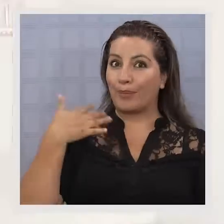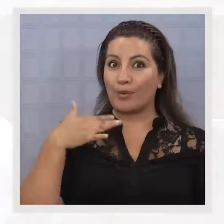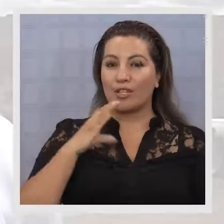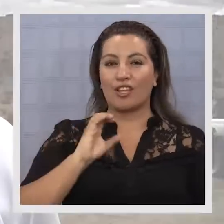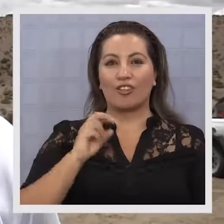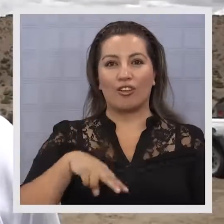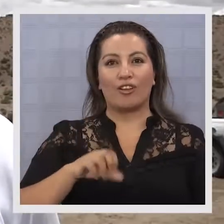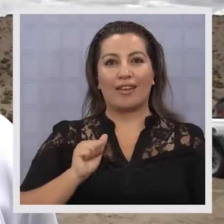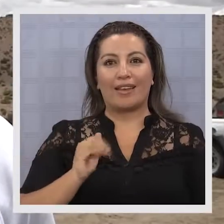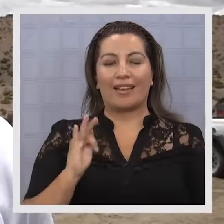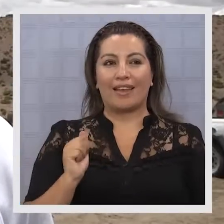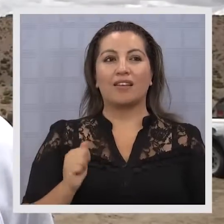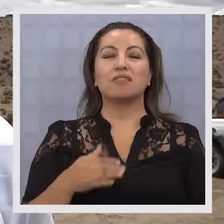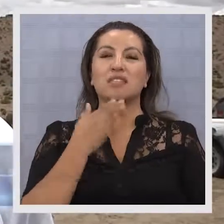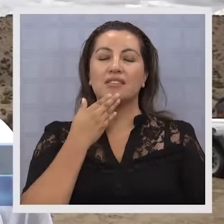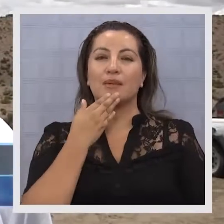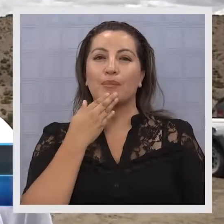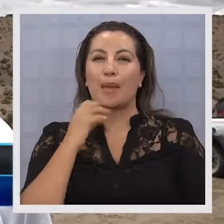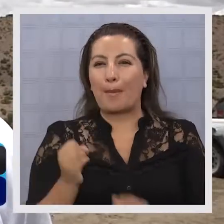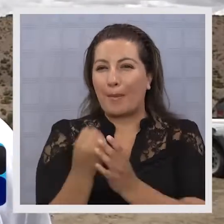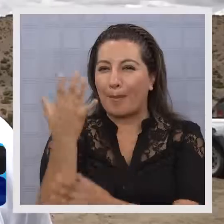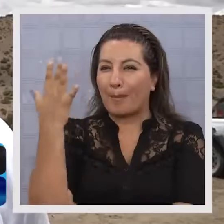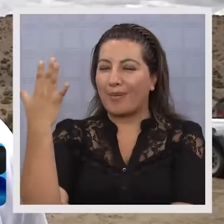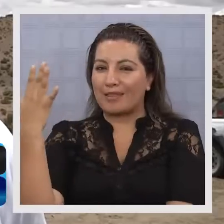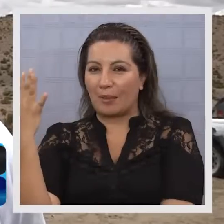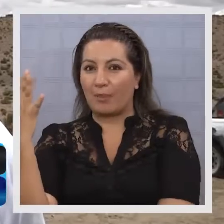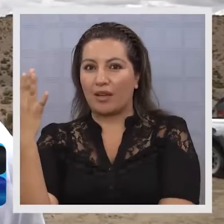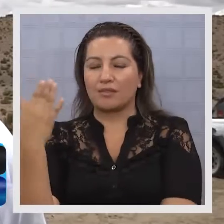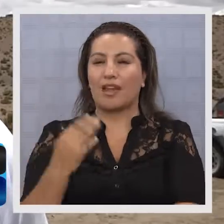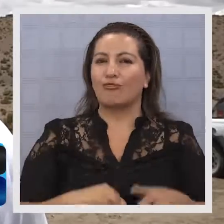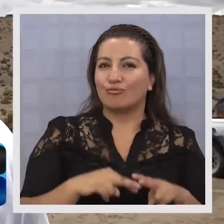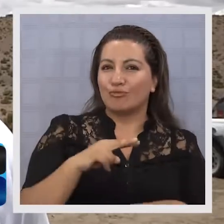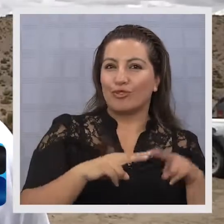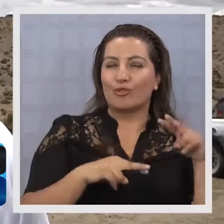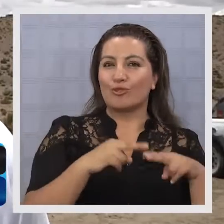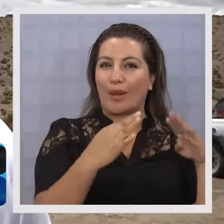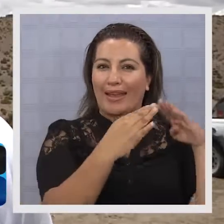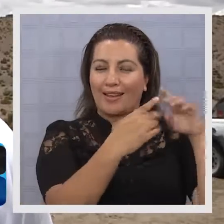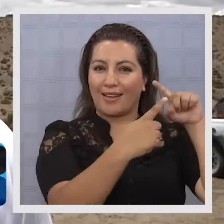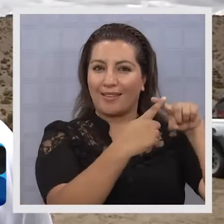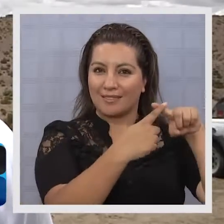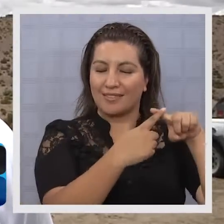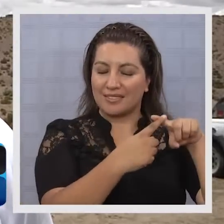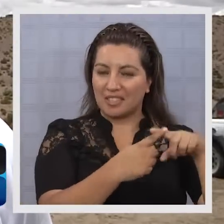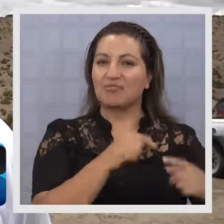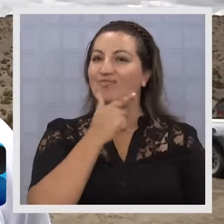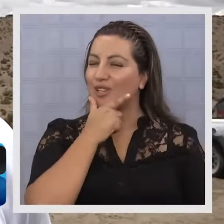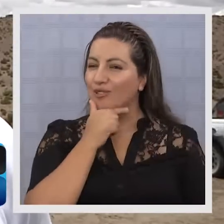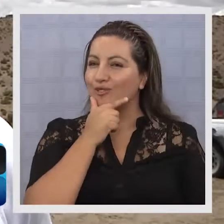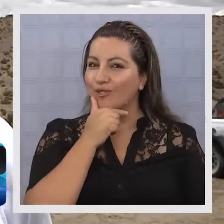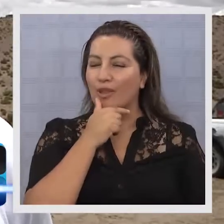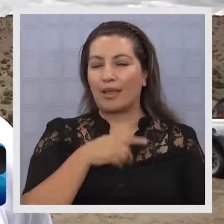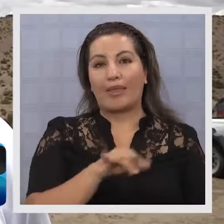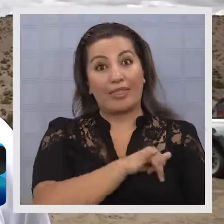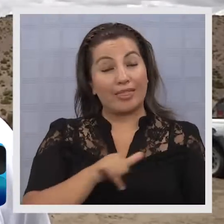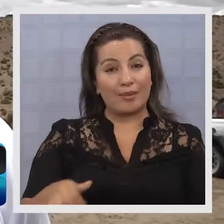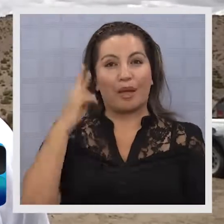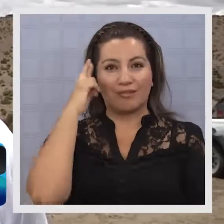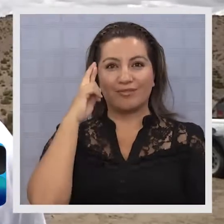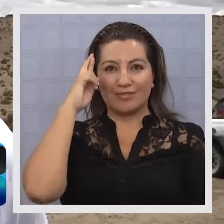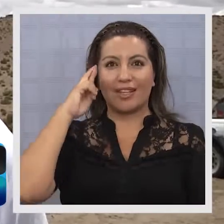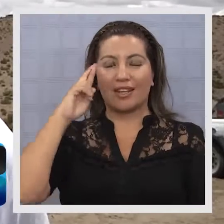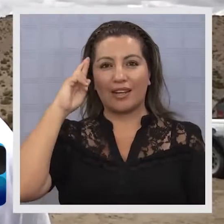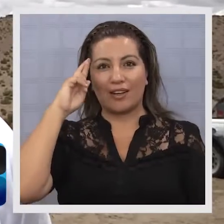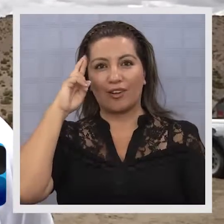muy importante para CONAF y para este Parque Nacional poder ir restaurando todas estas iglesias, que sin duda es un resguardo para el